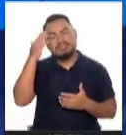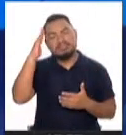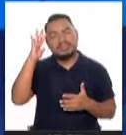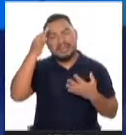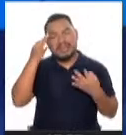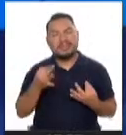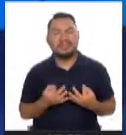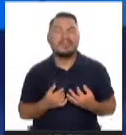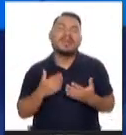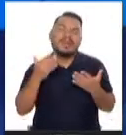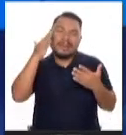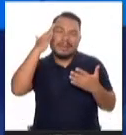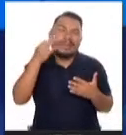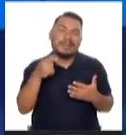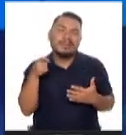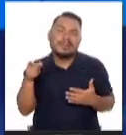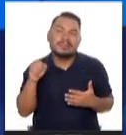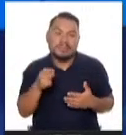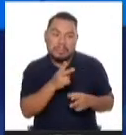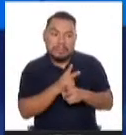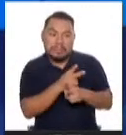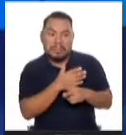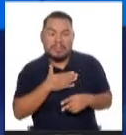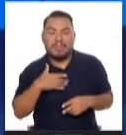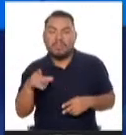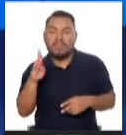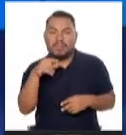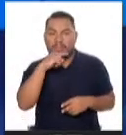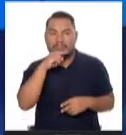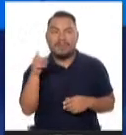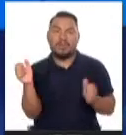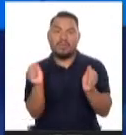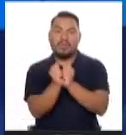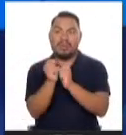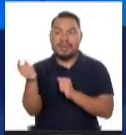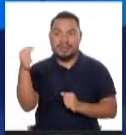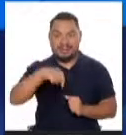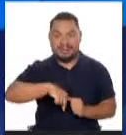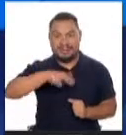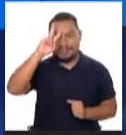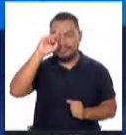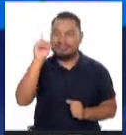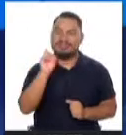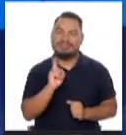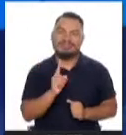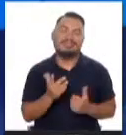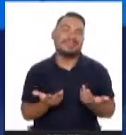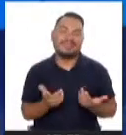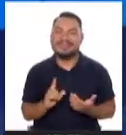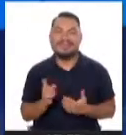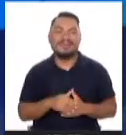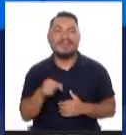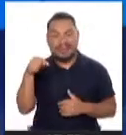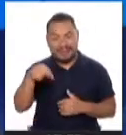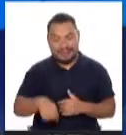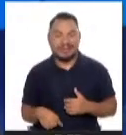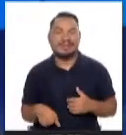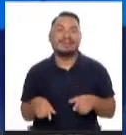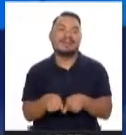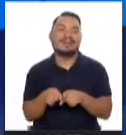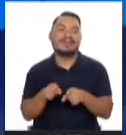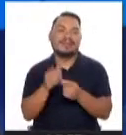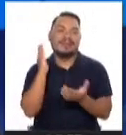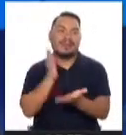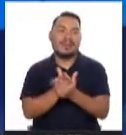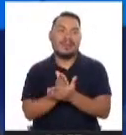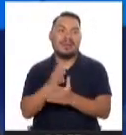probable, supongo yo, es que se va a cuidar y no acompañará a Alejandro Toledo a Perú, porque si no, acá se dicta